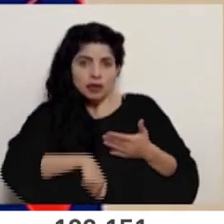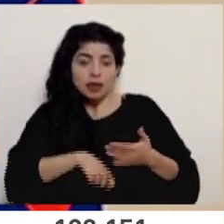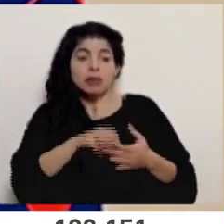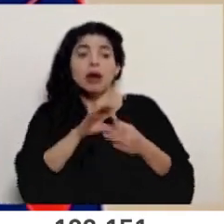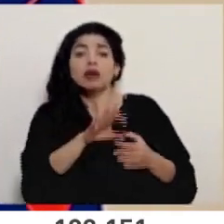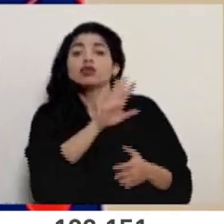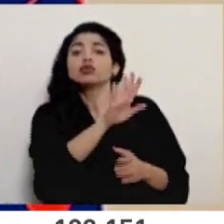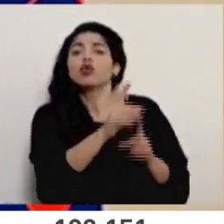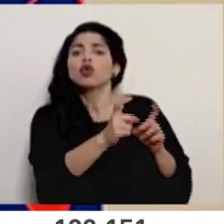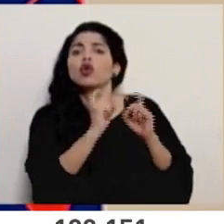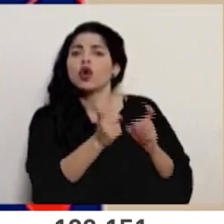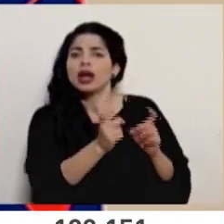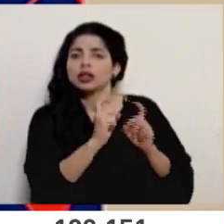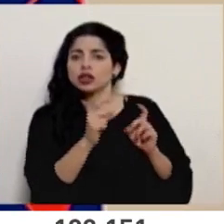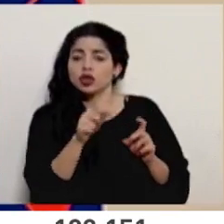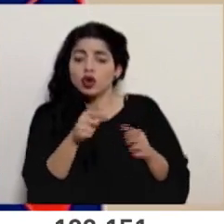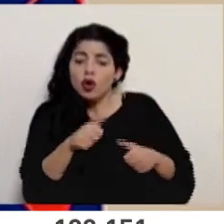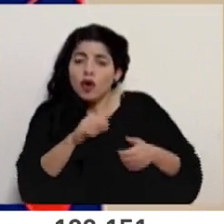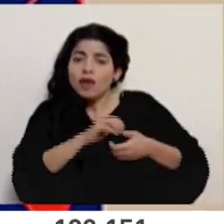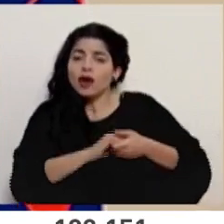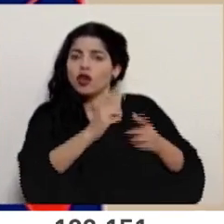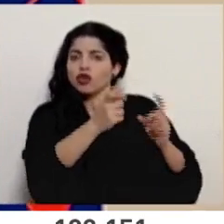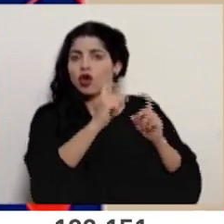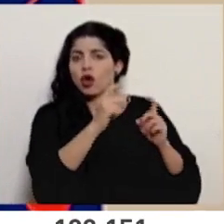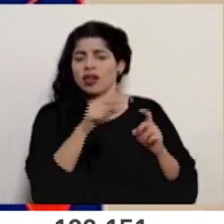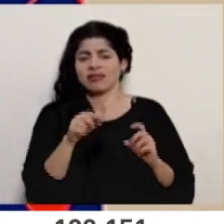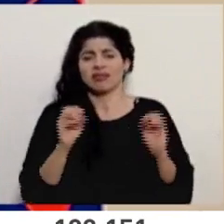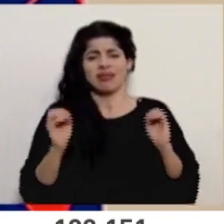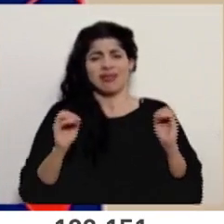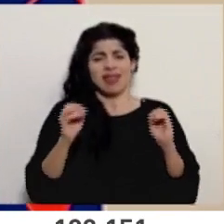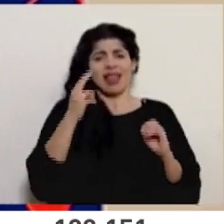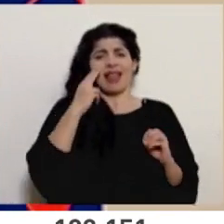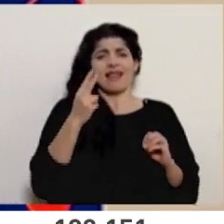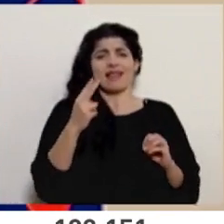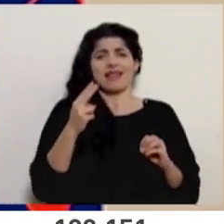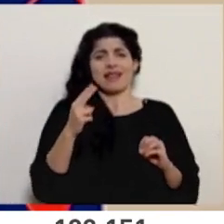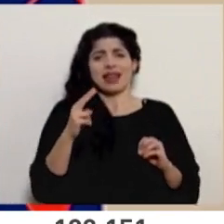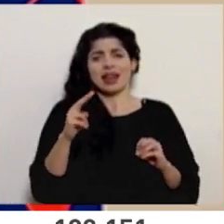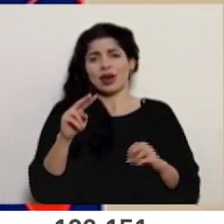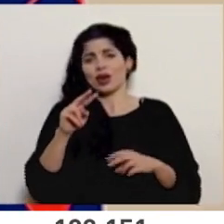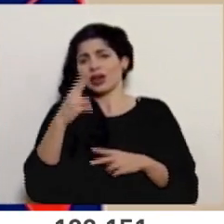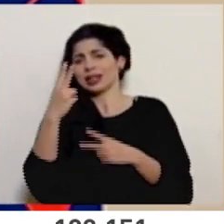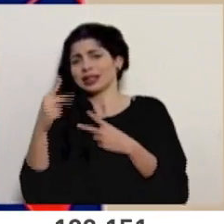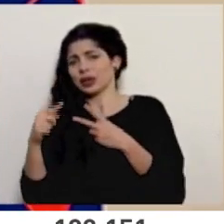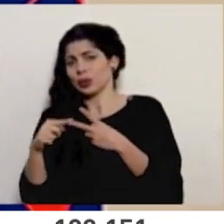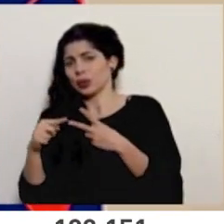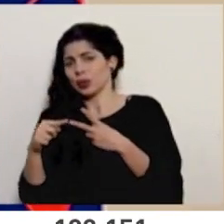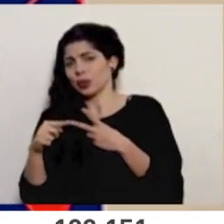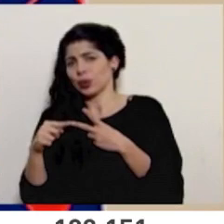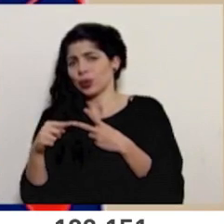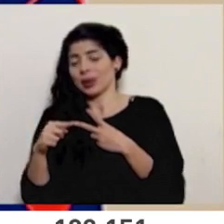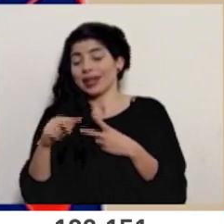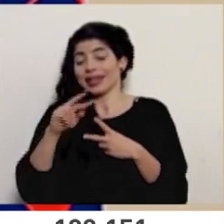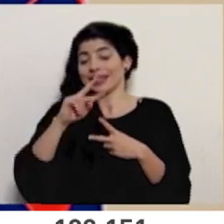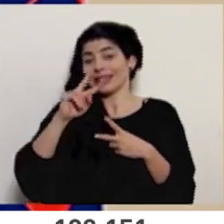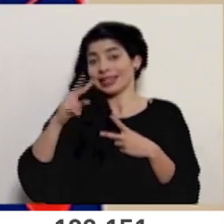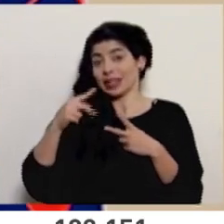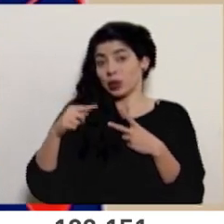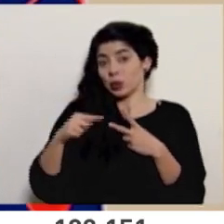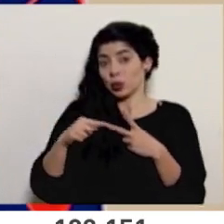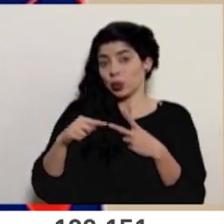donación. Ese es un convenio de donación que no tiene nada que ver con la segunda figura. La segunda